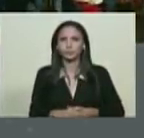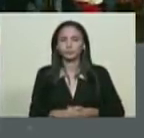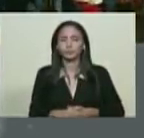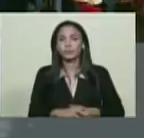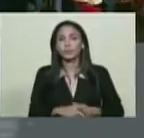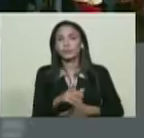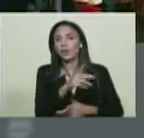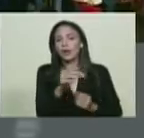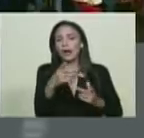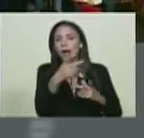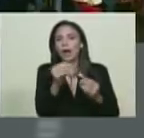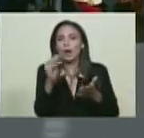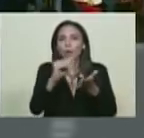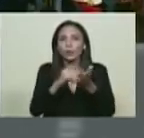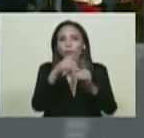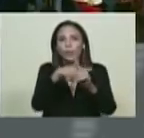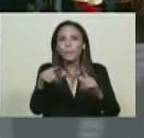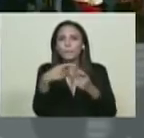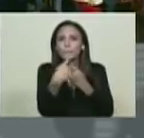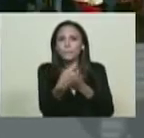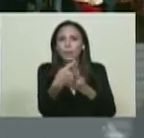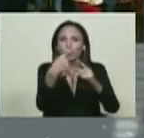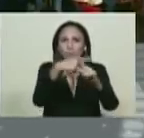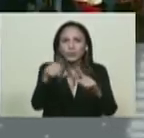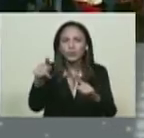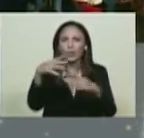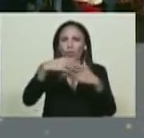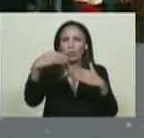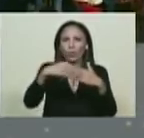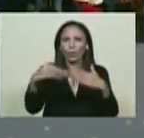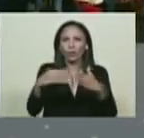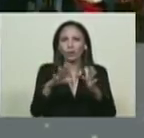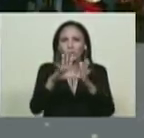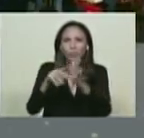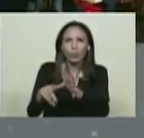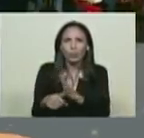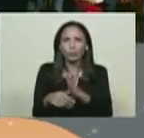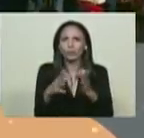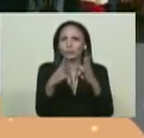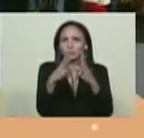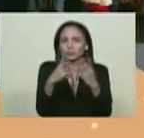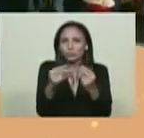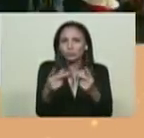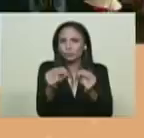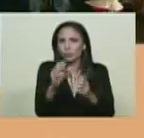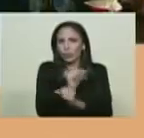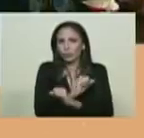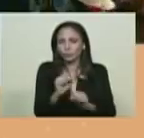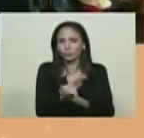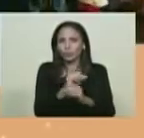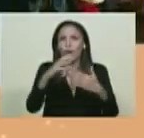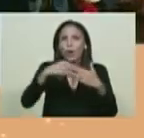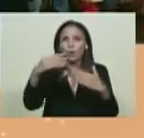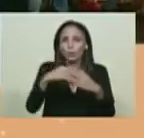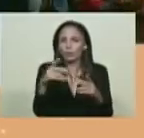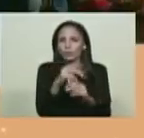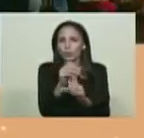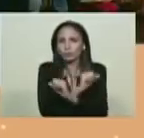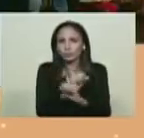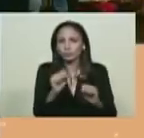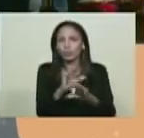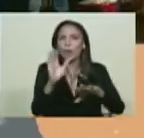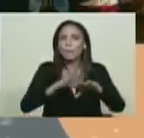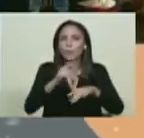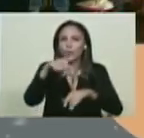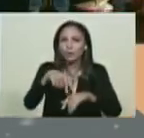Así que no tienen que estar fijando el precio por el dólar criminal, asesino y sangriento de Dollar Today, ¿verdad? Porque el cebollín